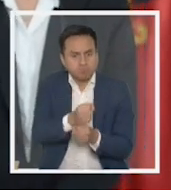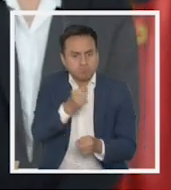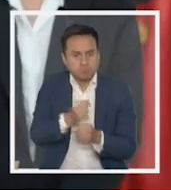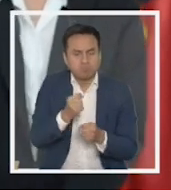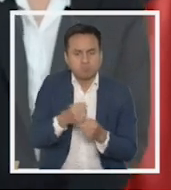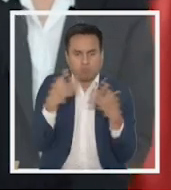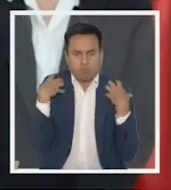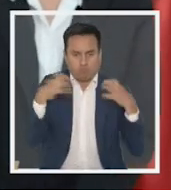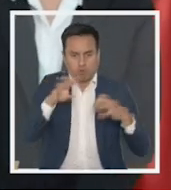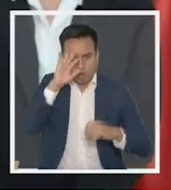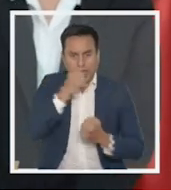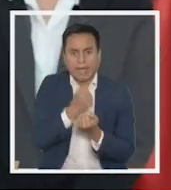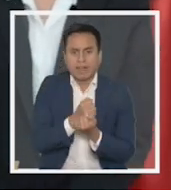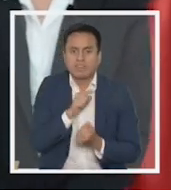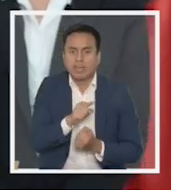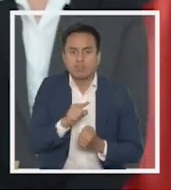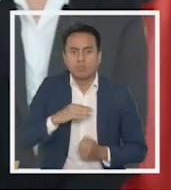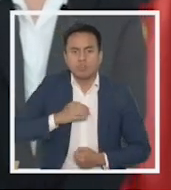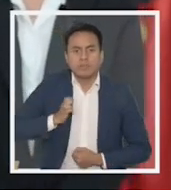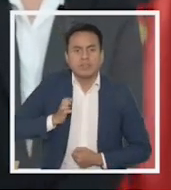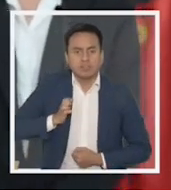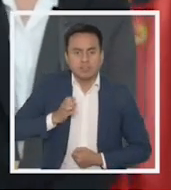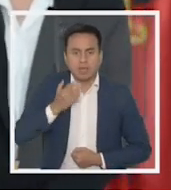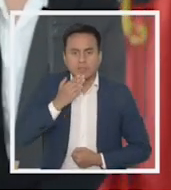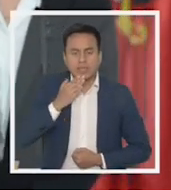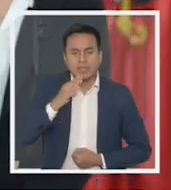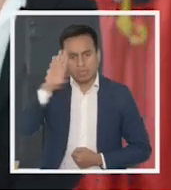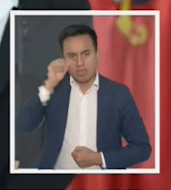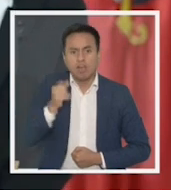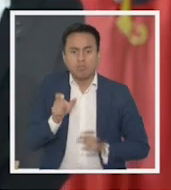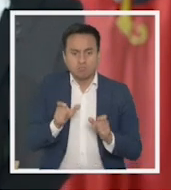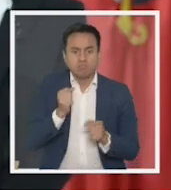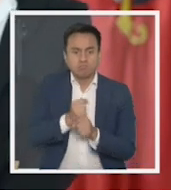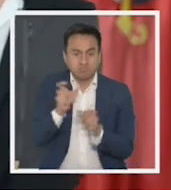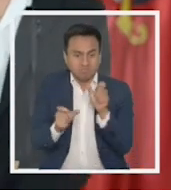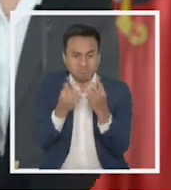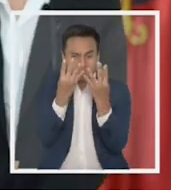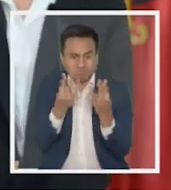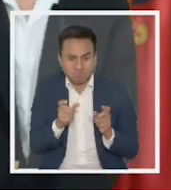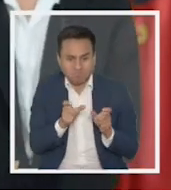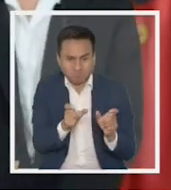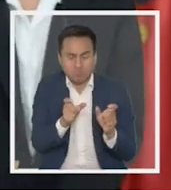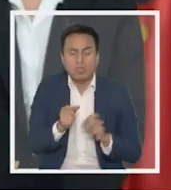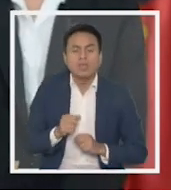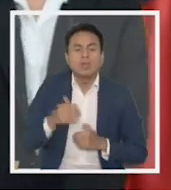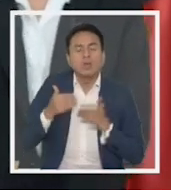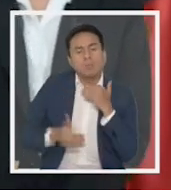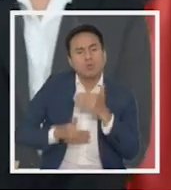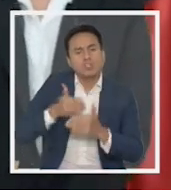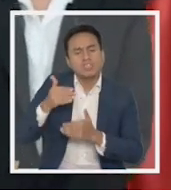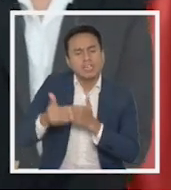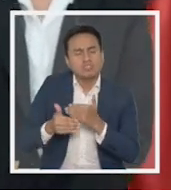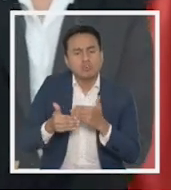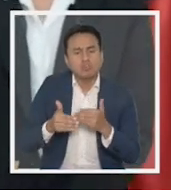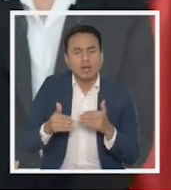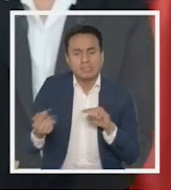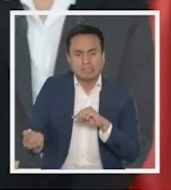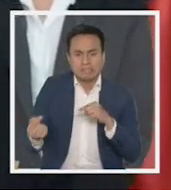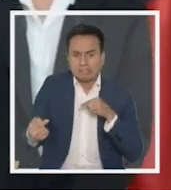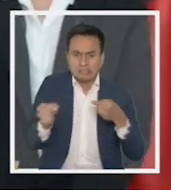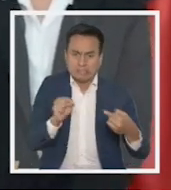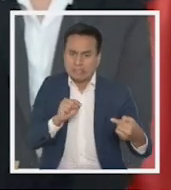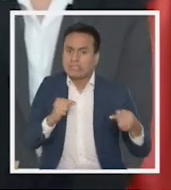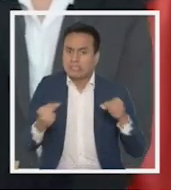gendarmería. Proceso que fue controvertido, como es de público conocimiento, pero que